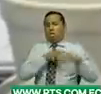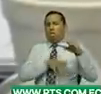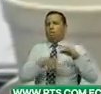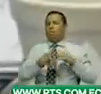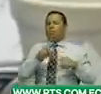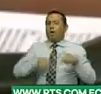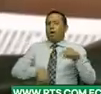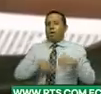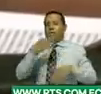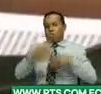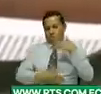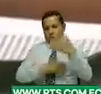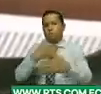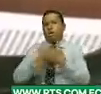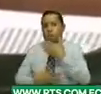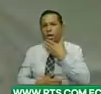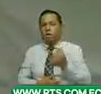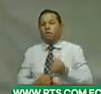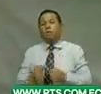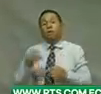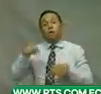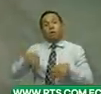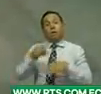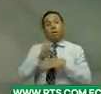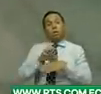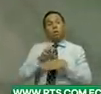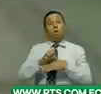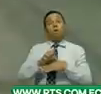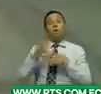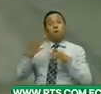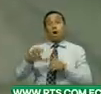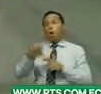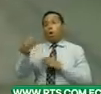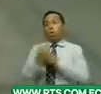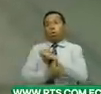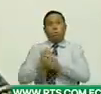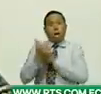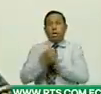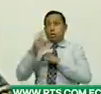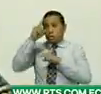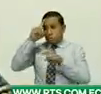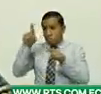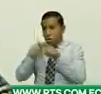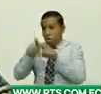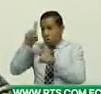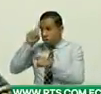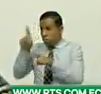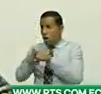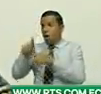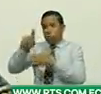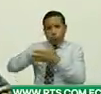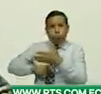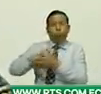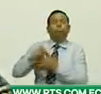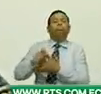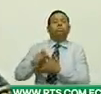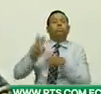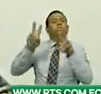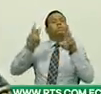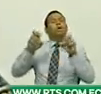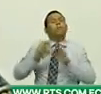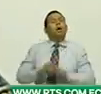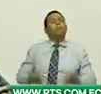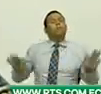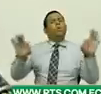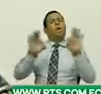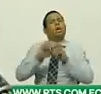también ha suscrito convenios internacionales que se oponen a esta medida. El Pacto de los Derechos Civiles y Políticos,